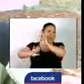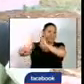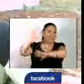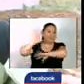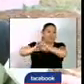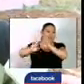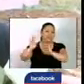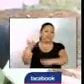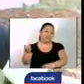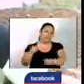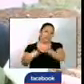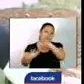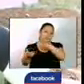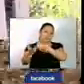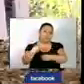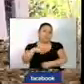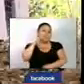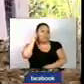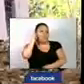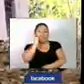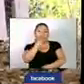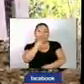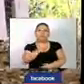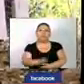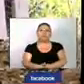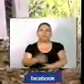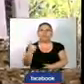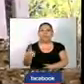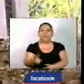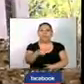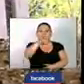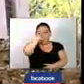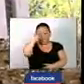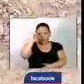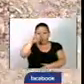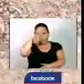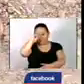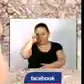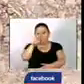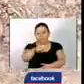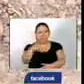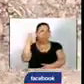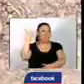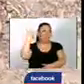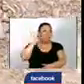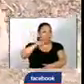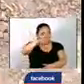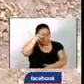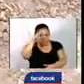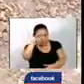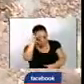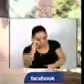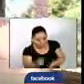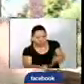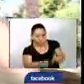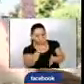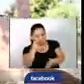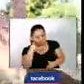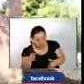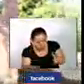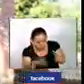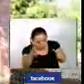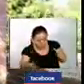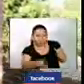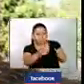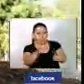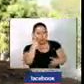verdad las historias que nos cuentan nuestros abuelos además los trabajadores manifiestan desde el primer día que iniciaron la fundación este